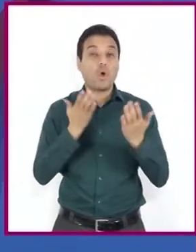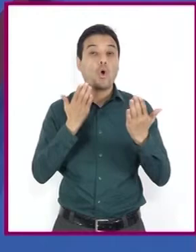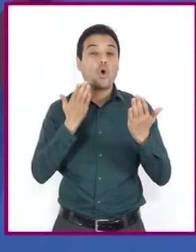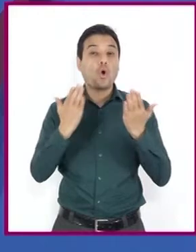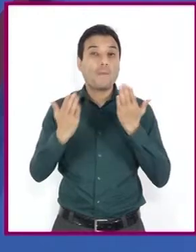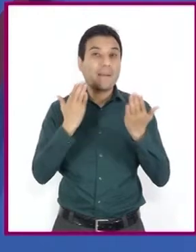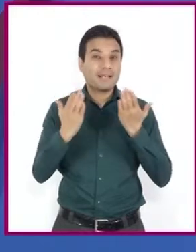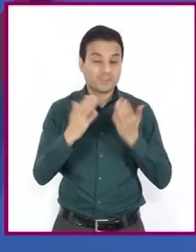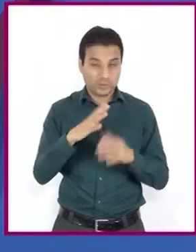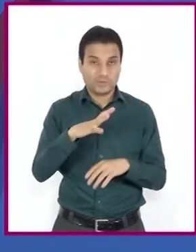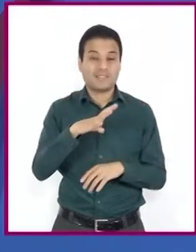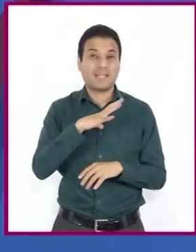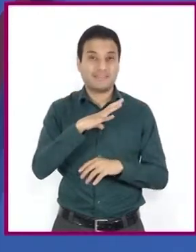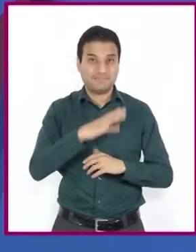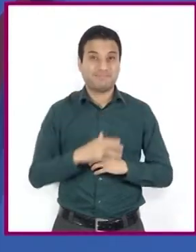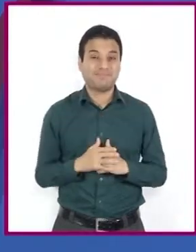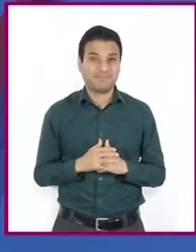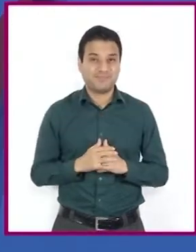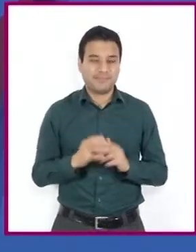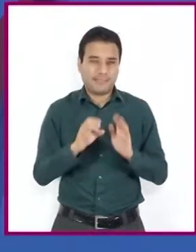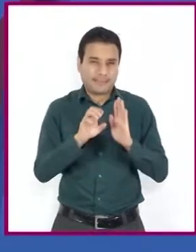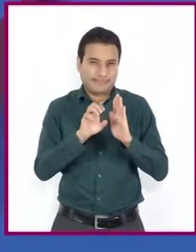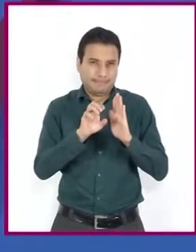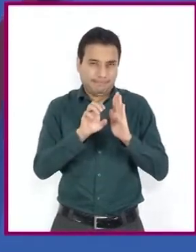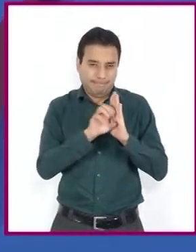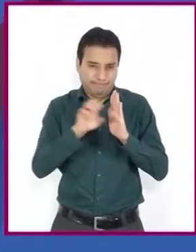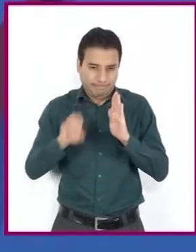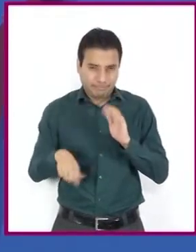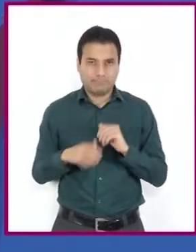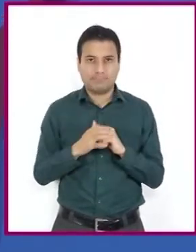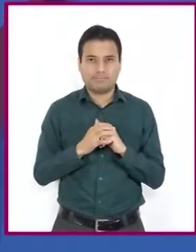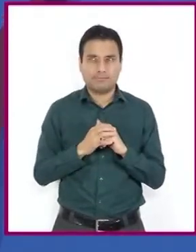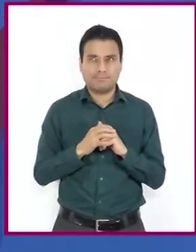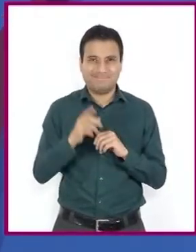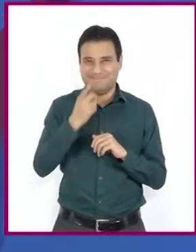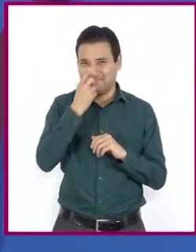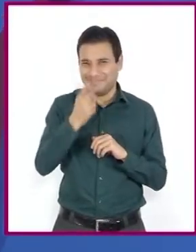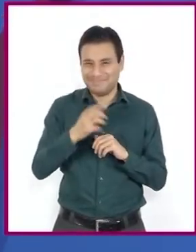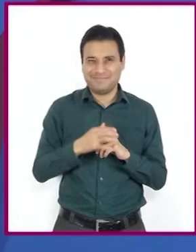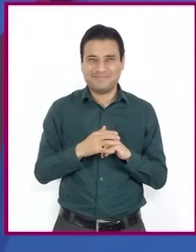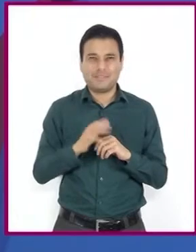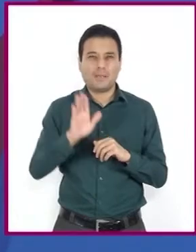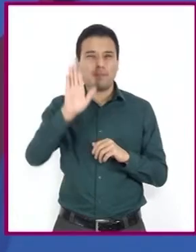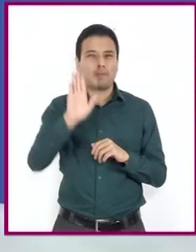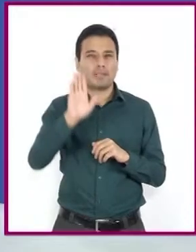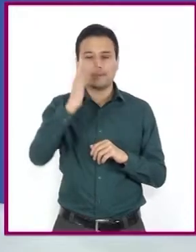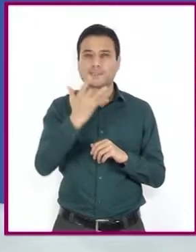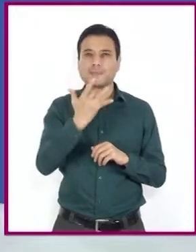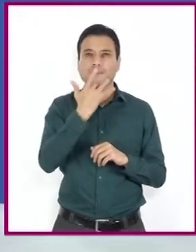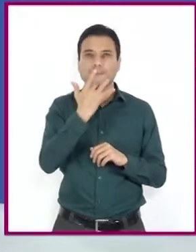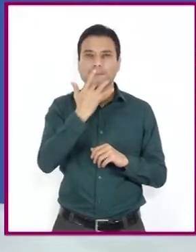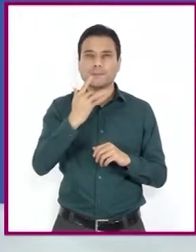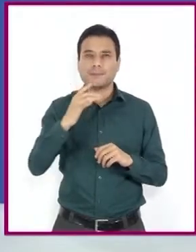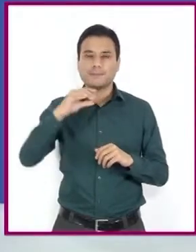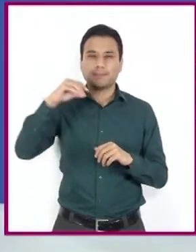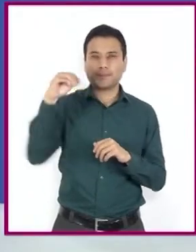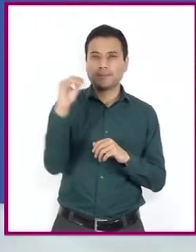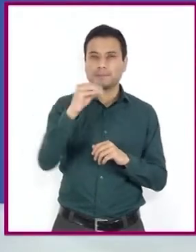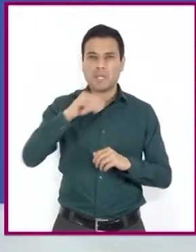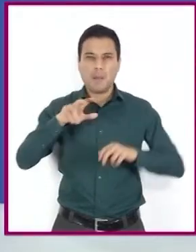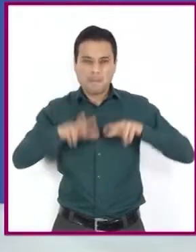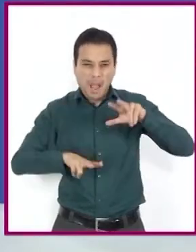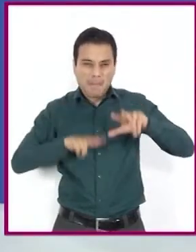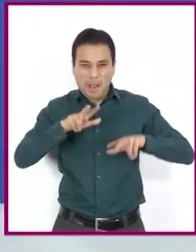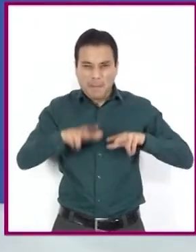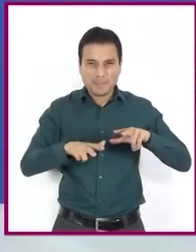es esa destrucción sin recordarnos alguna imagen de Godzilla destruyendo todo. Creo que